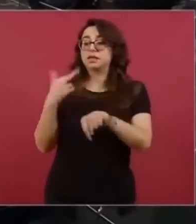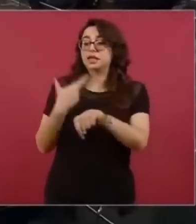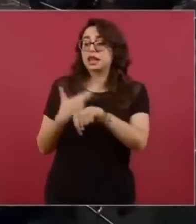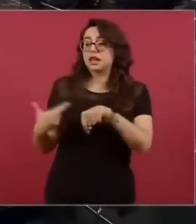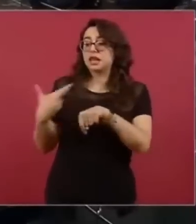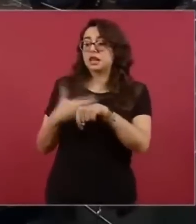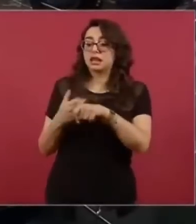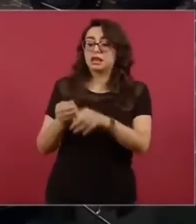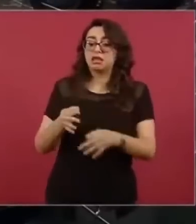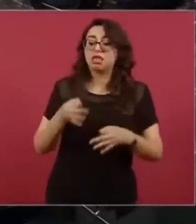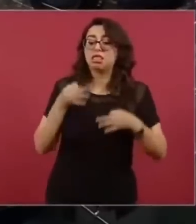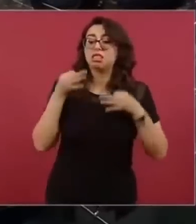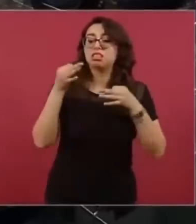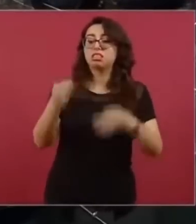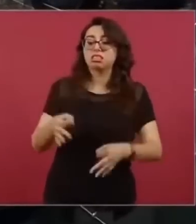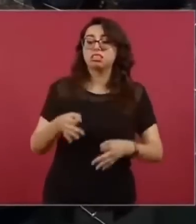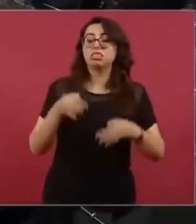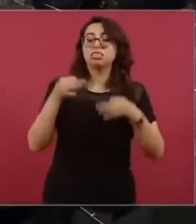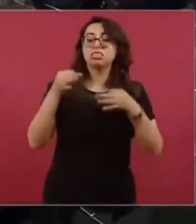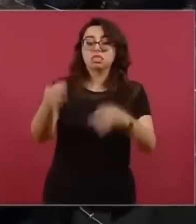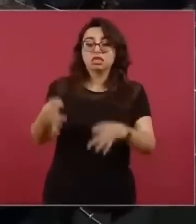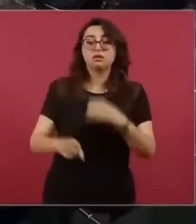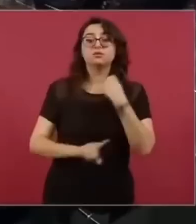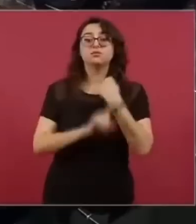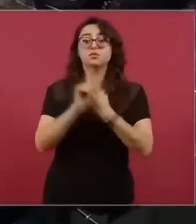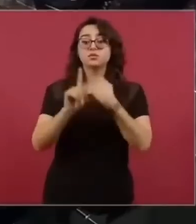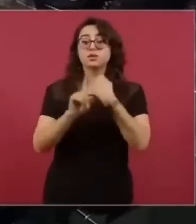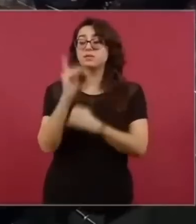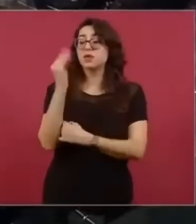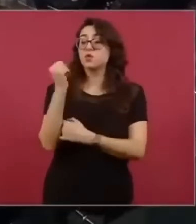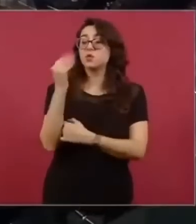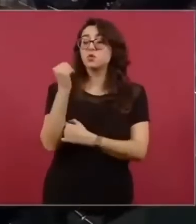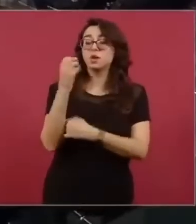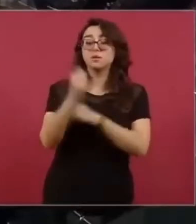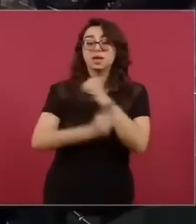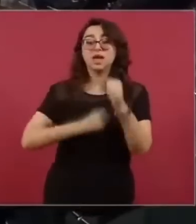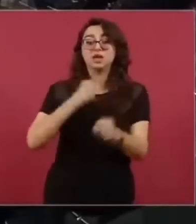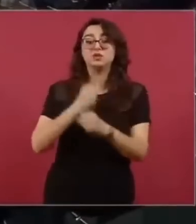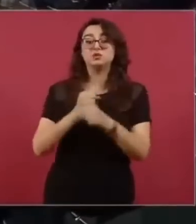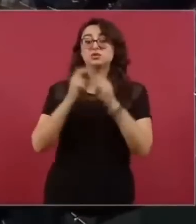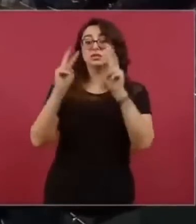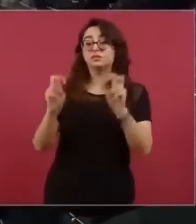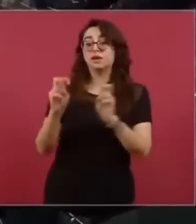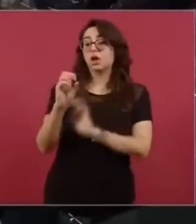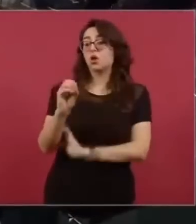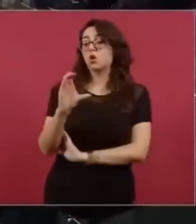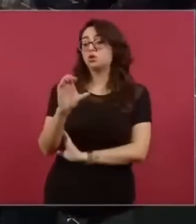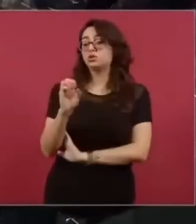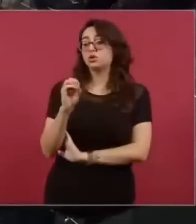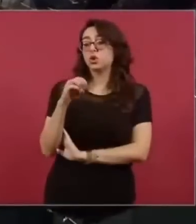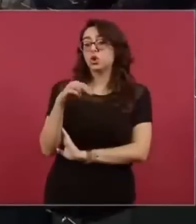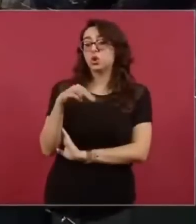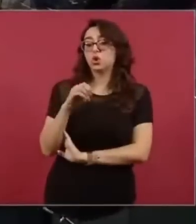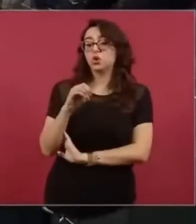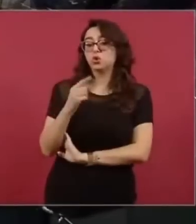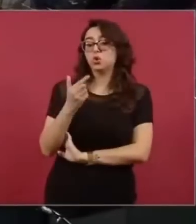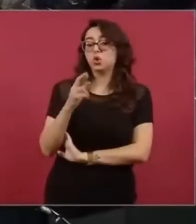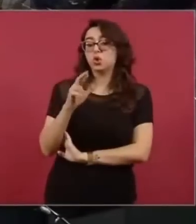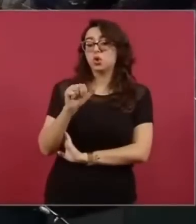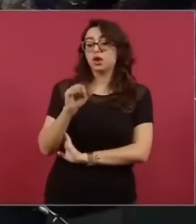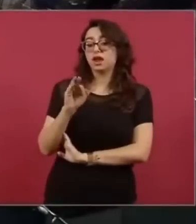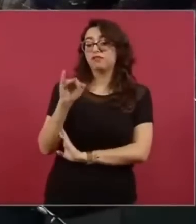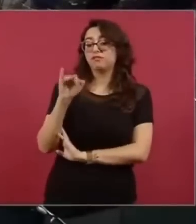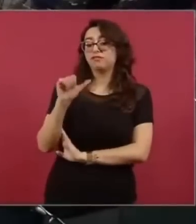años que tienen y no lo pueden resolver sí, con oceanografía. Sí, y eso también sí, un afectó. amparo